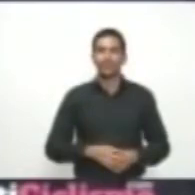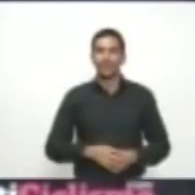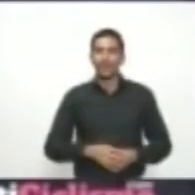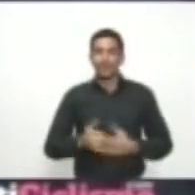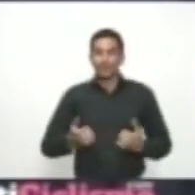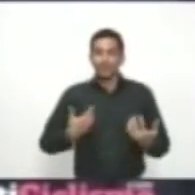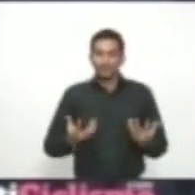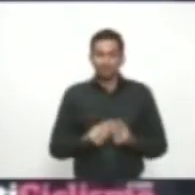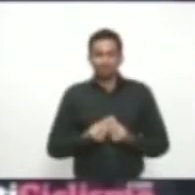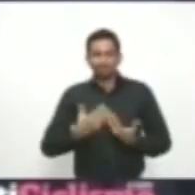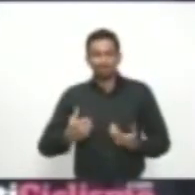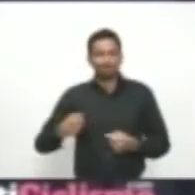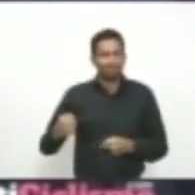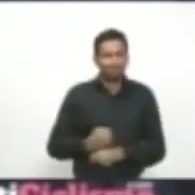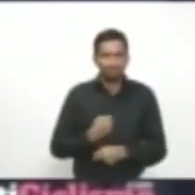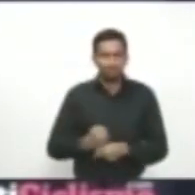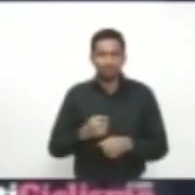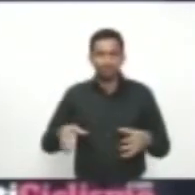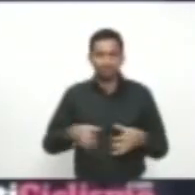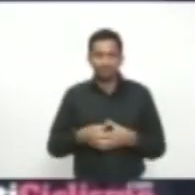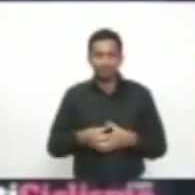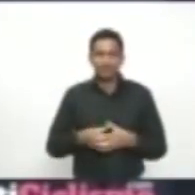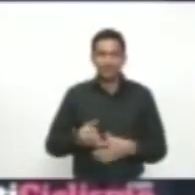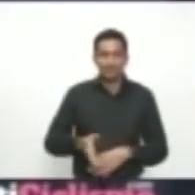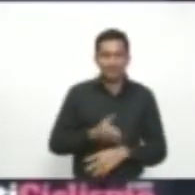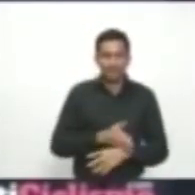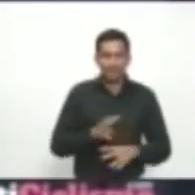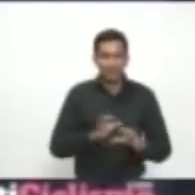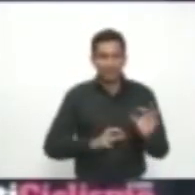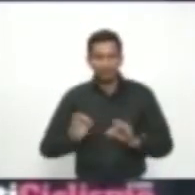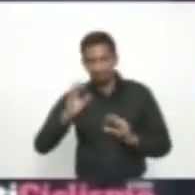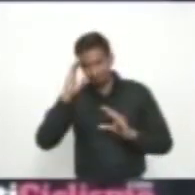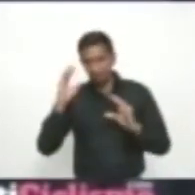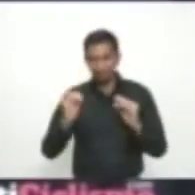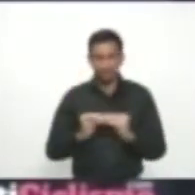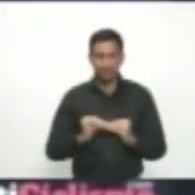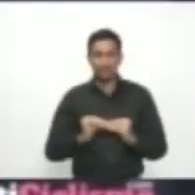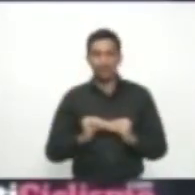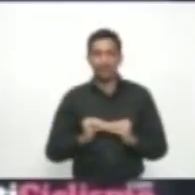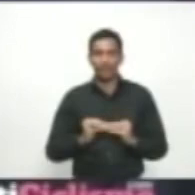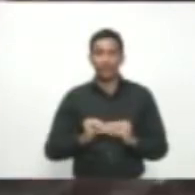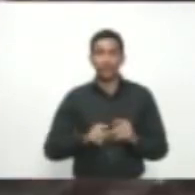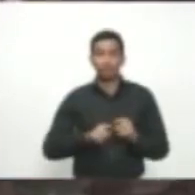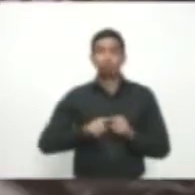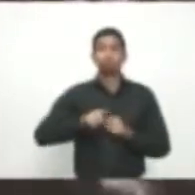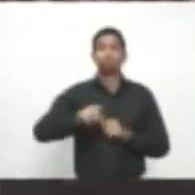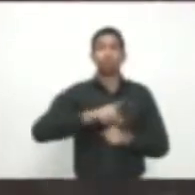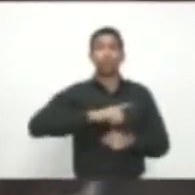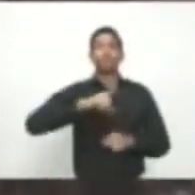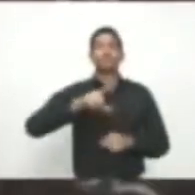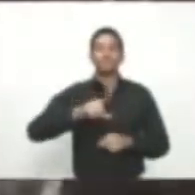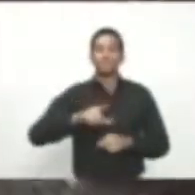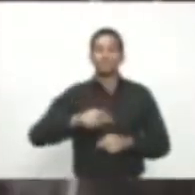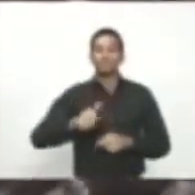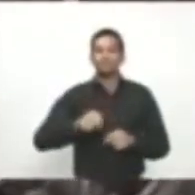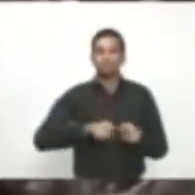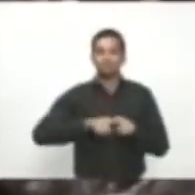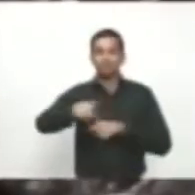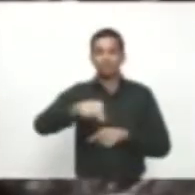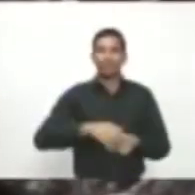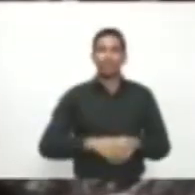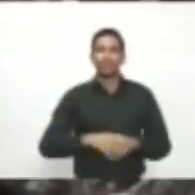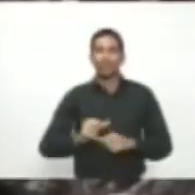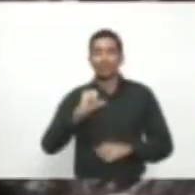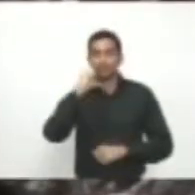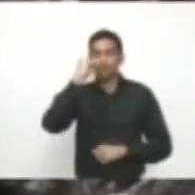equipo como esperábamos. El líder se ha sabido defender bien. La jornada de mañana tendrá un recorrido